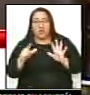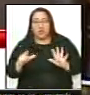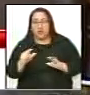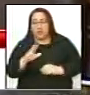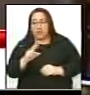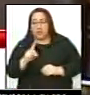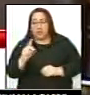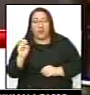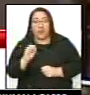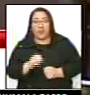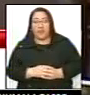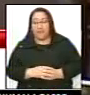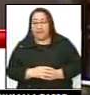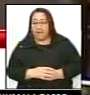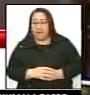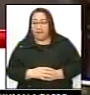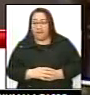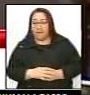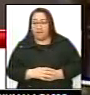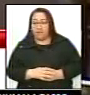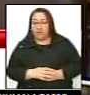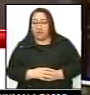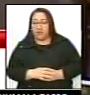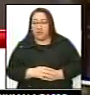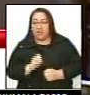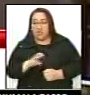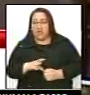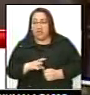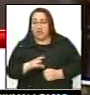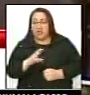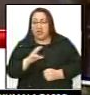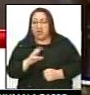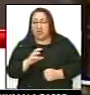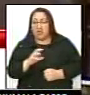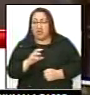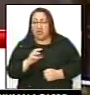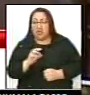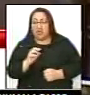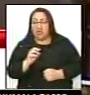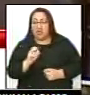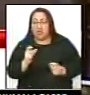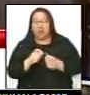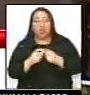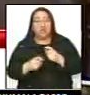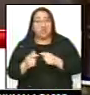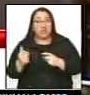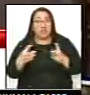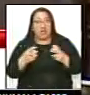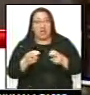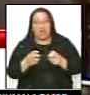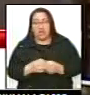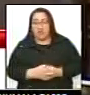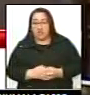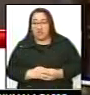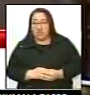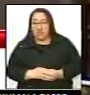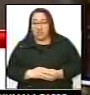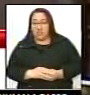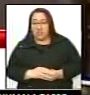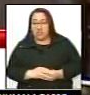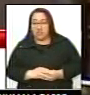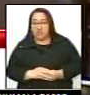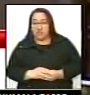31 de enero, donde ella le dice al señor Luis Fernando Galarreta Velarde, carta firmada,